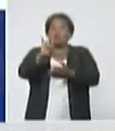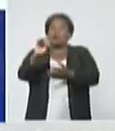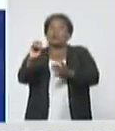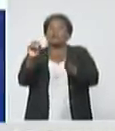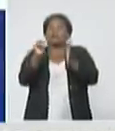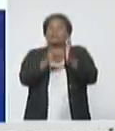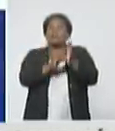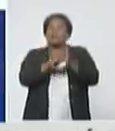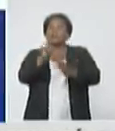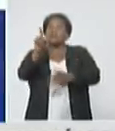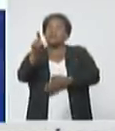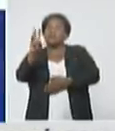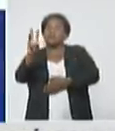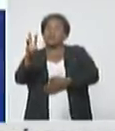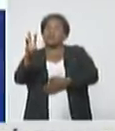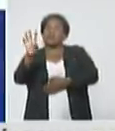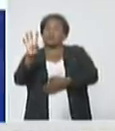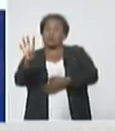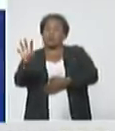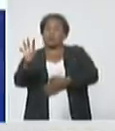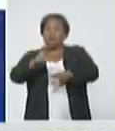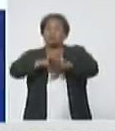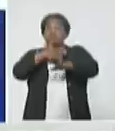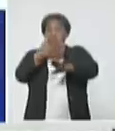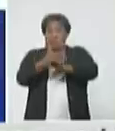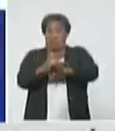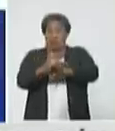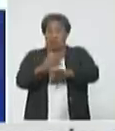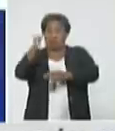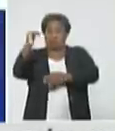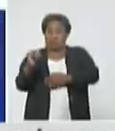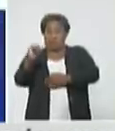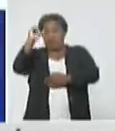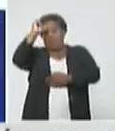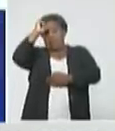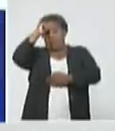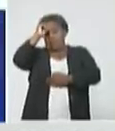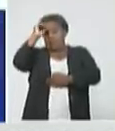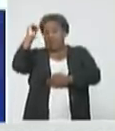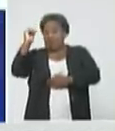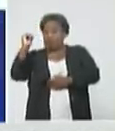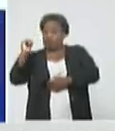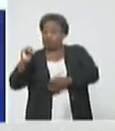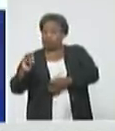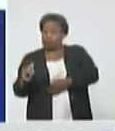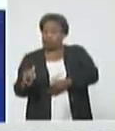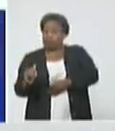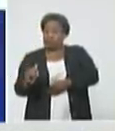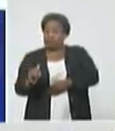90.134. Después le sigue la India y todos los restantes países, pero